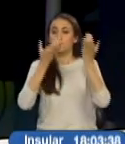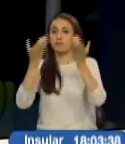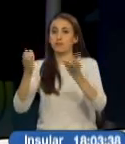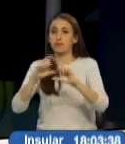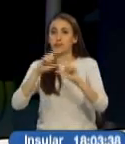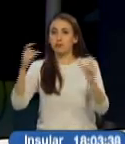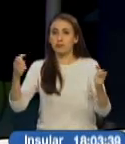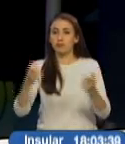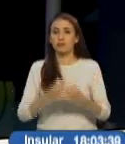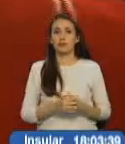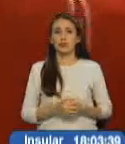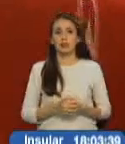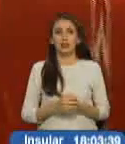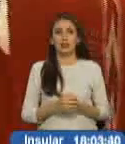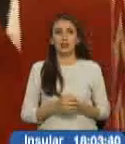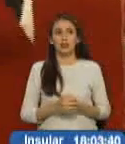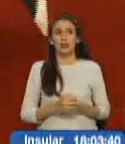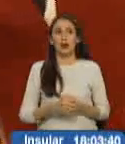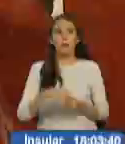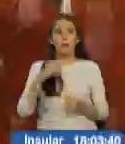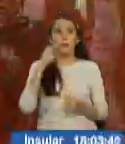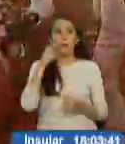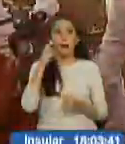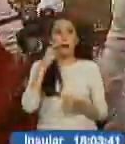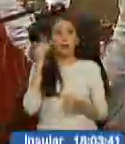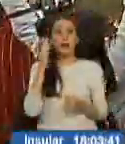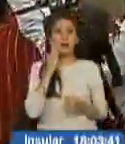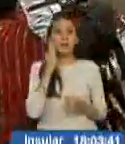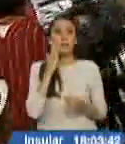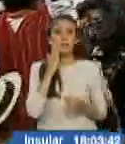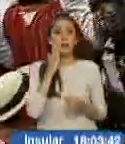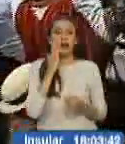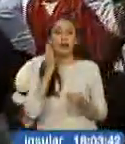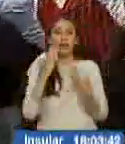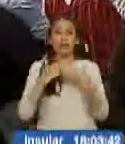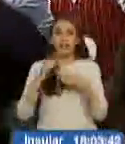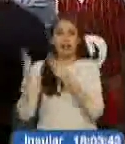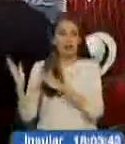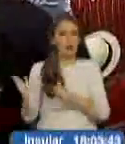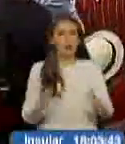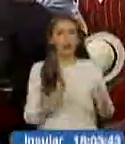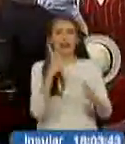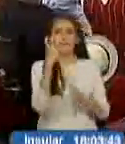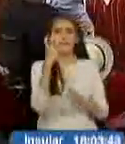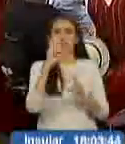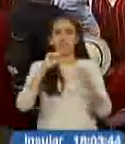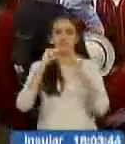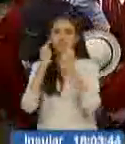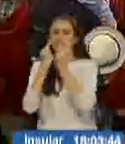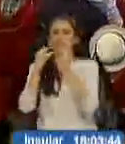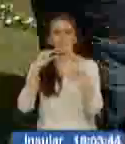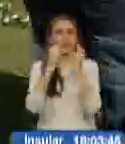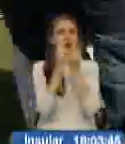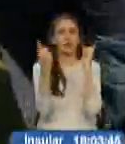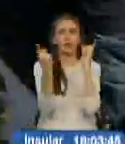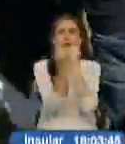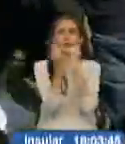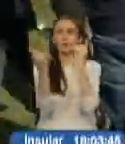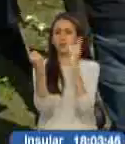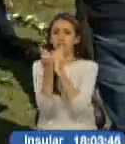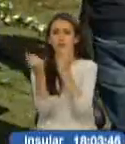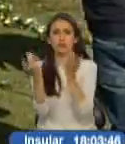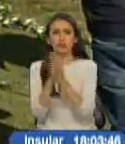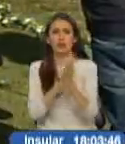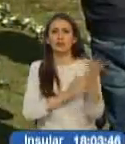sagrado. Padre y madre. Fue una ceremonia que congregó a más de 15 nacionalidades y pueblos originarios. Es de